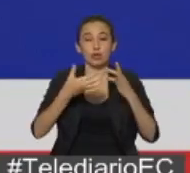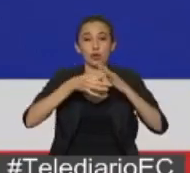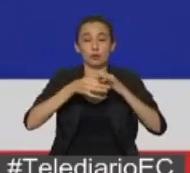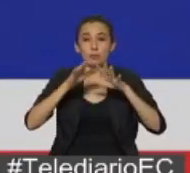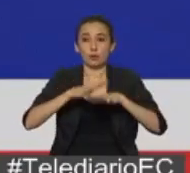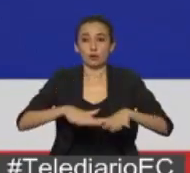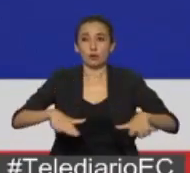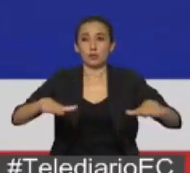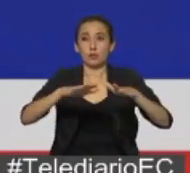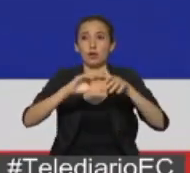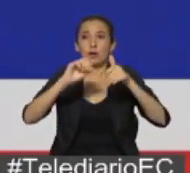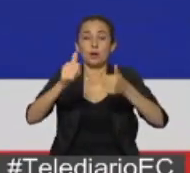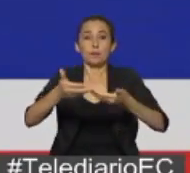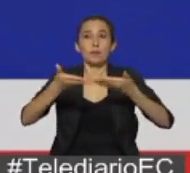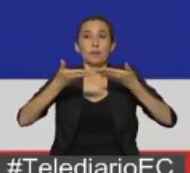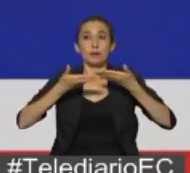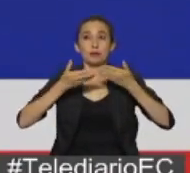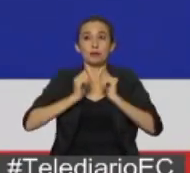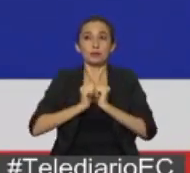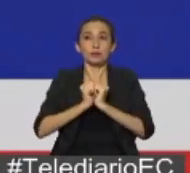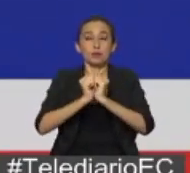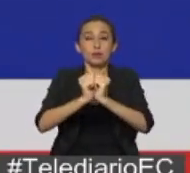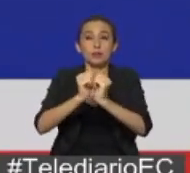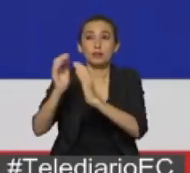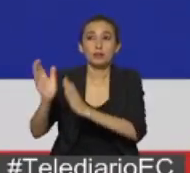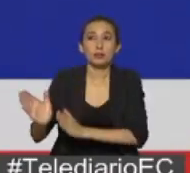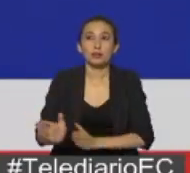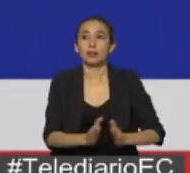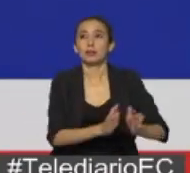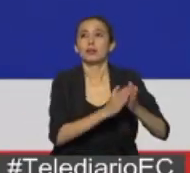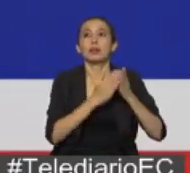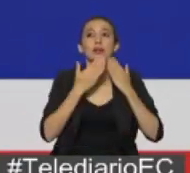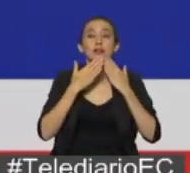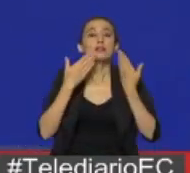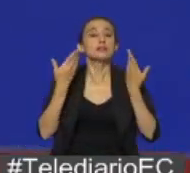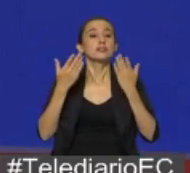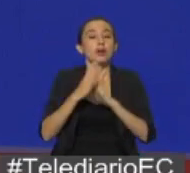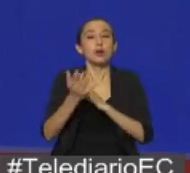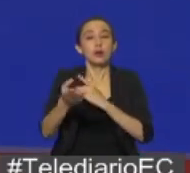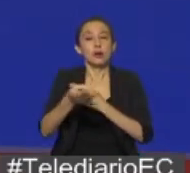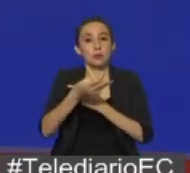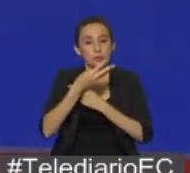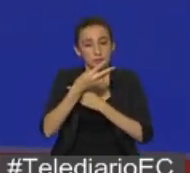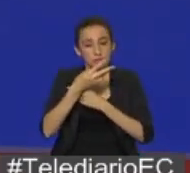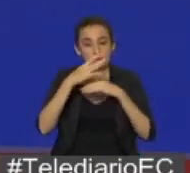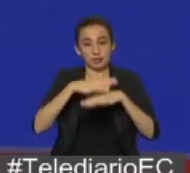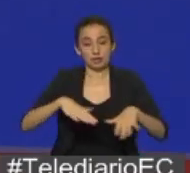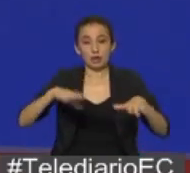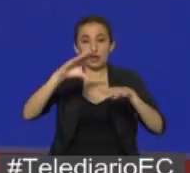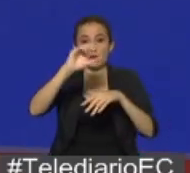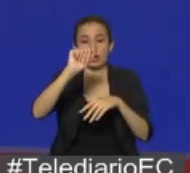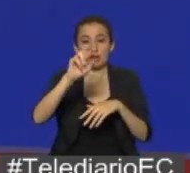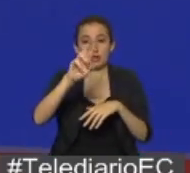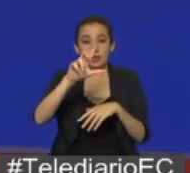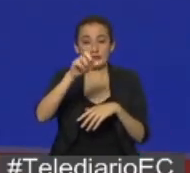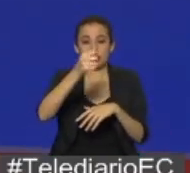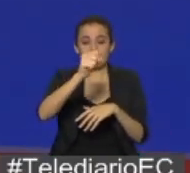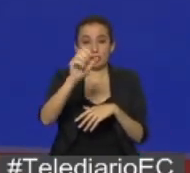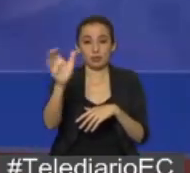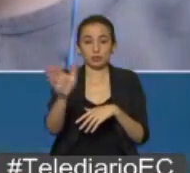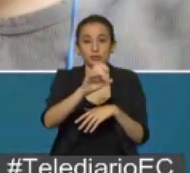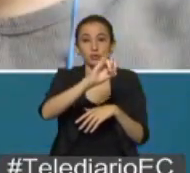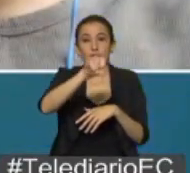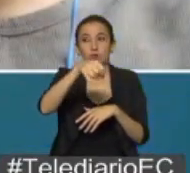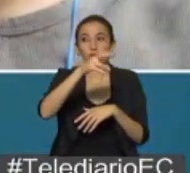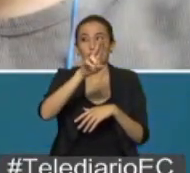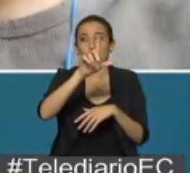Ciudadanía y les damos la bienvenida. Mantendremos a continuación una rueda de prensa virtual con Carlos Julio Jaramillo, él es gerente del Banco de Desarrollo del